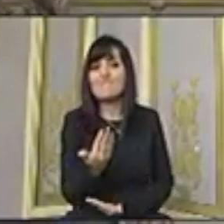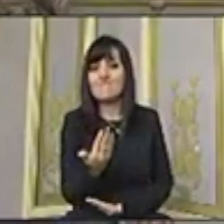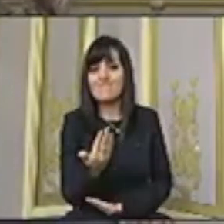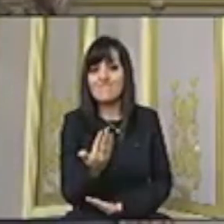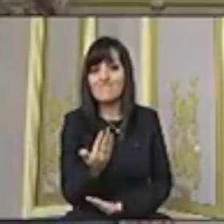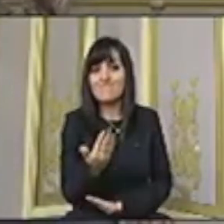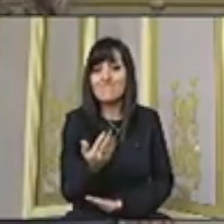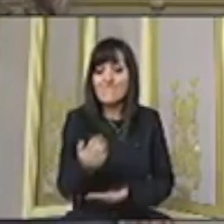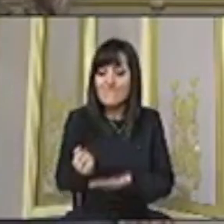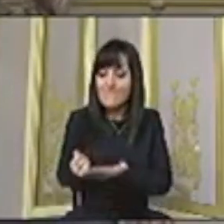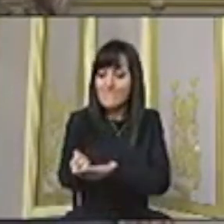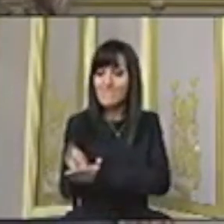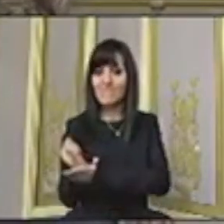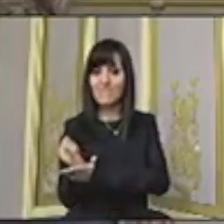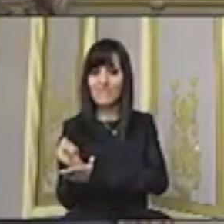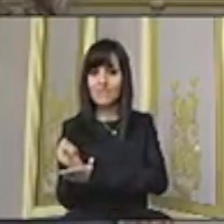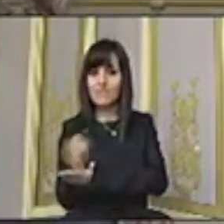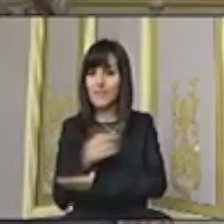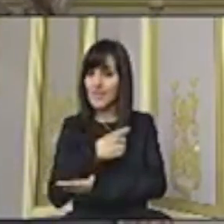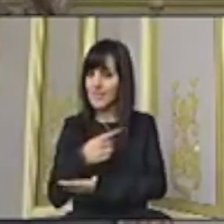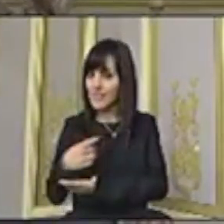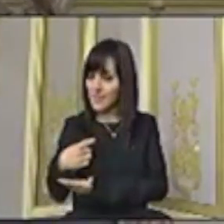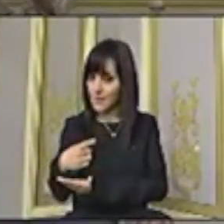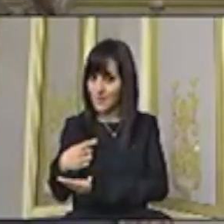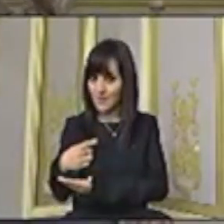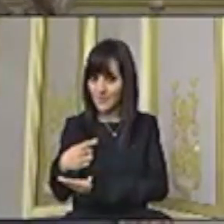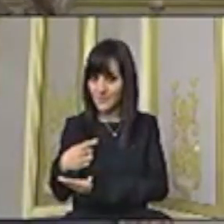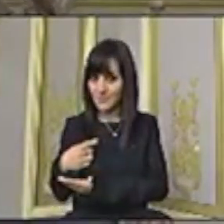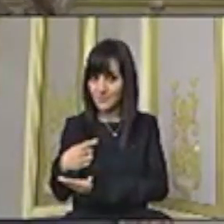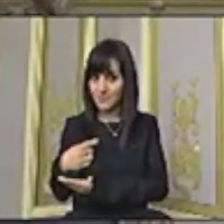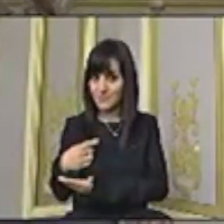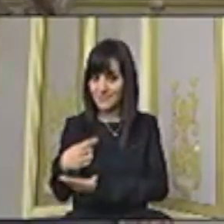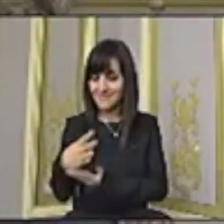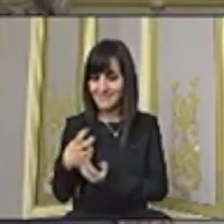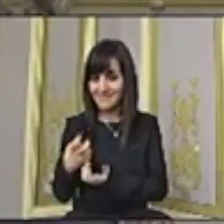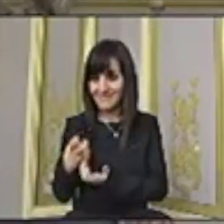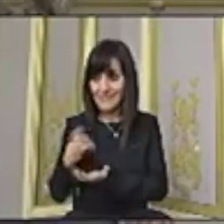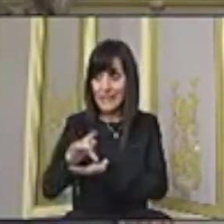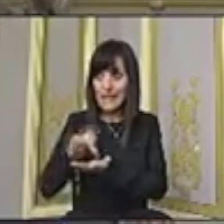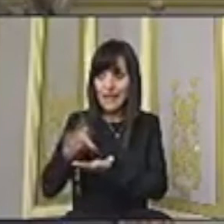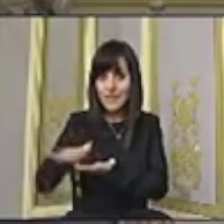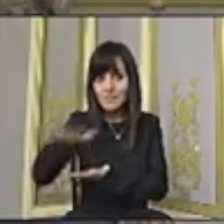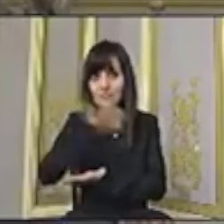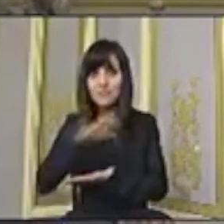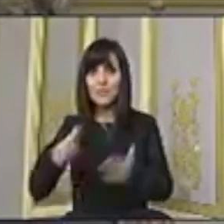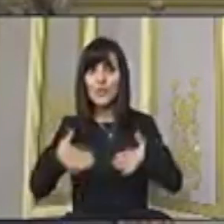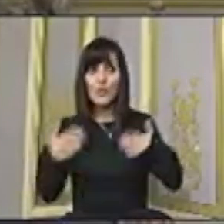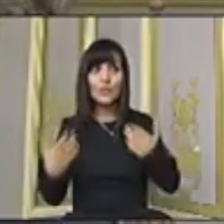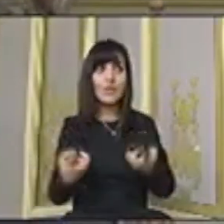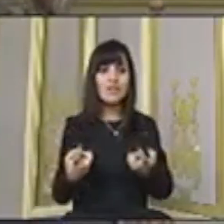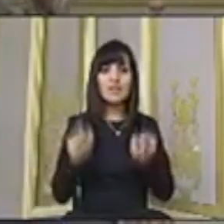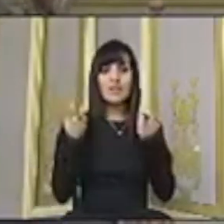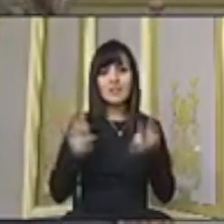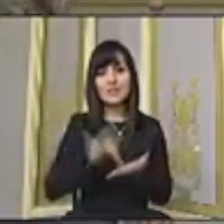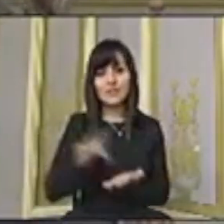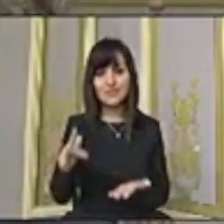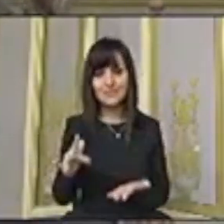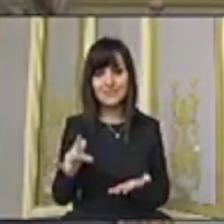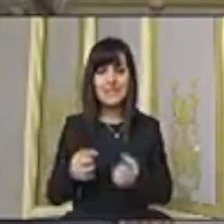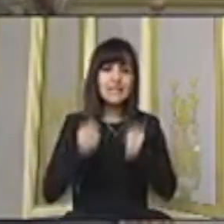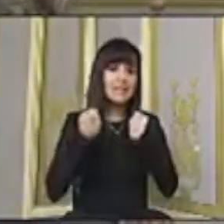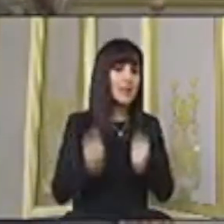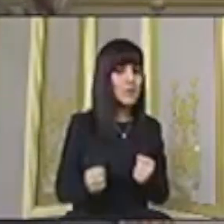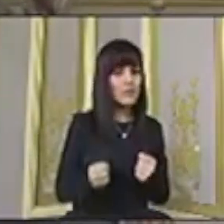tomando decisiones en el deber ser. Gracias por la confianza y seguiremos, sin duda, trabajando